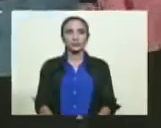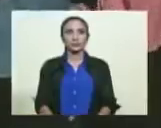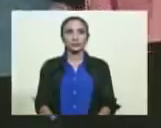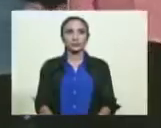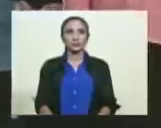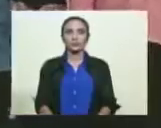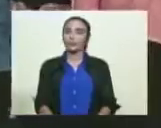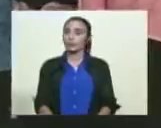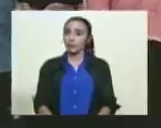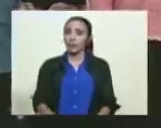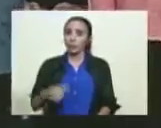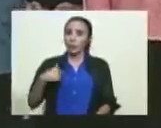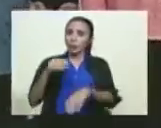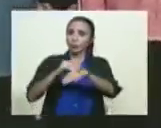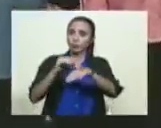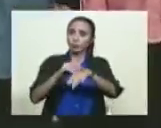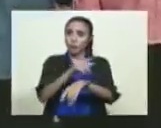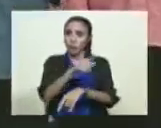compatriotas,